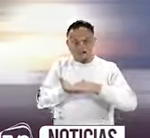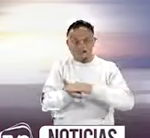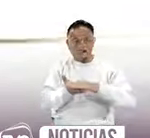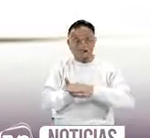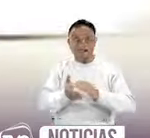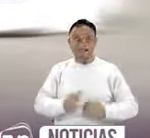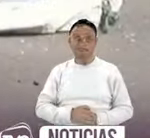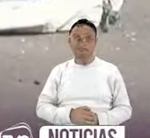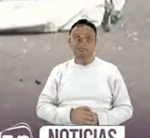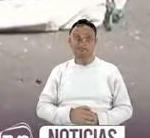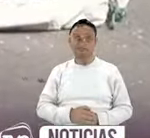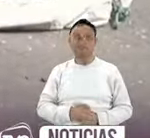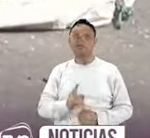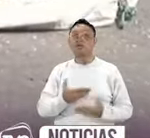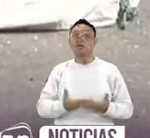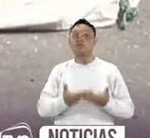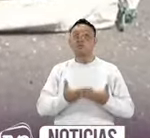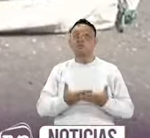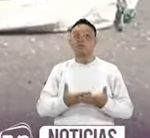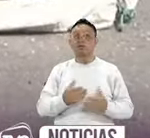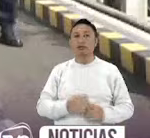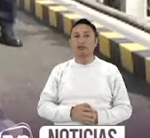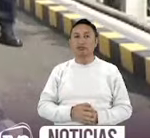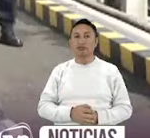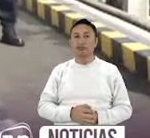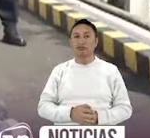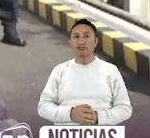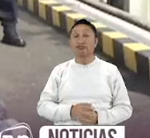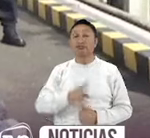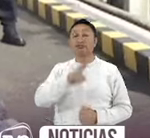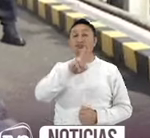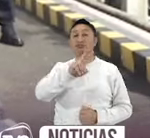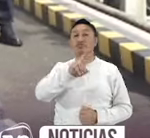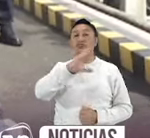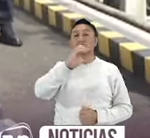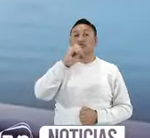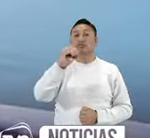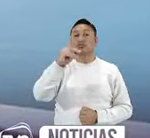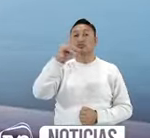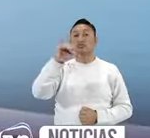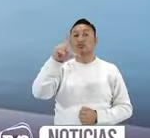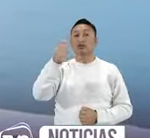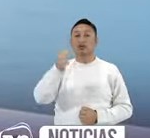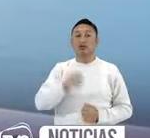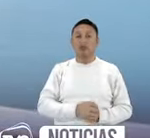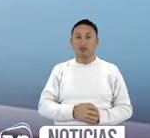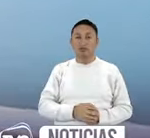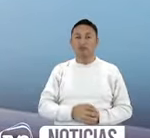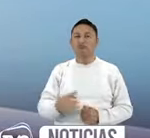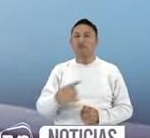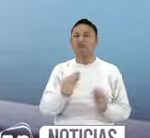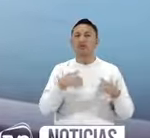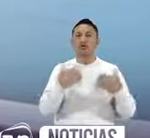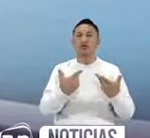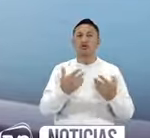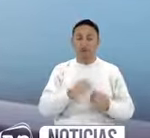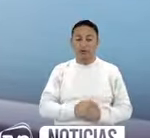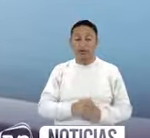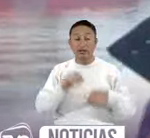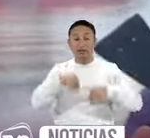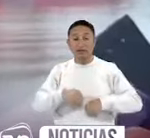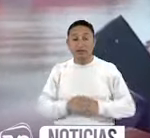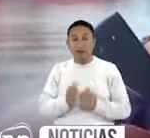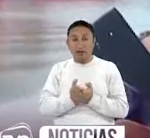peso total de la sustancia superaría los 200 kilos. El mecanismo que aplican es el de gancho ciego, es